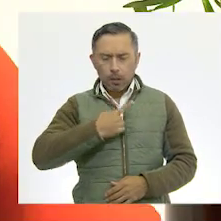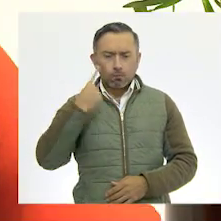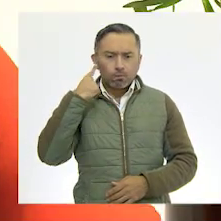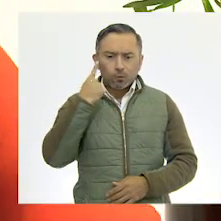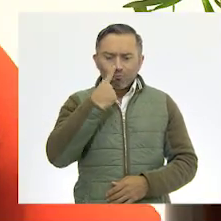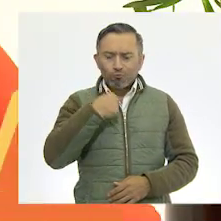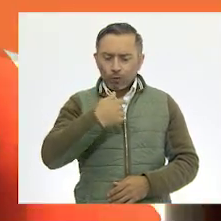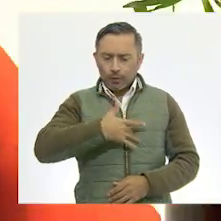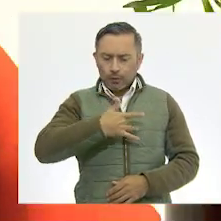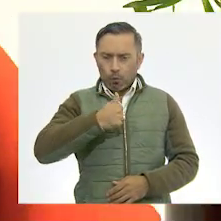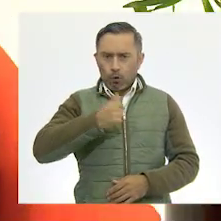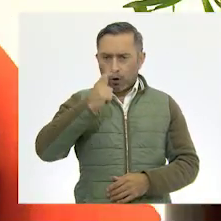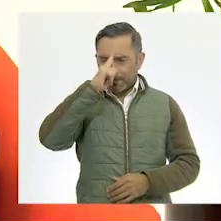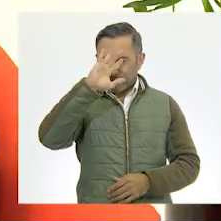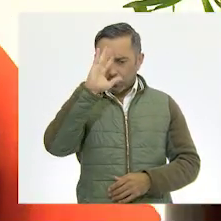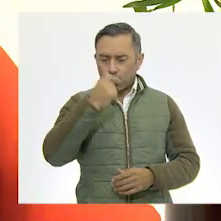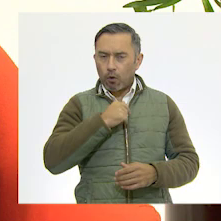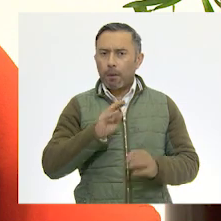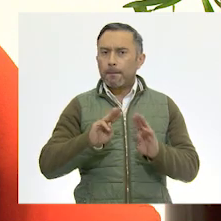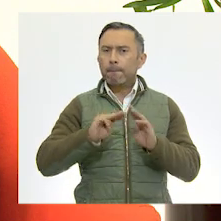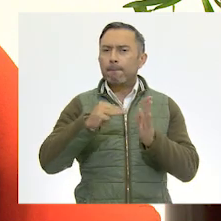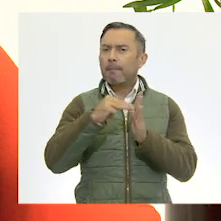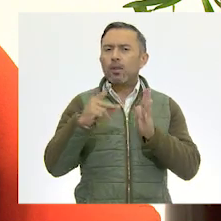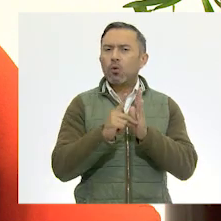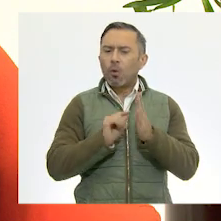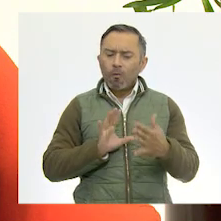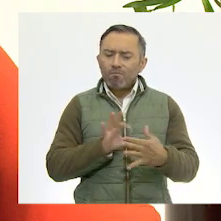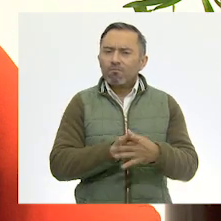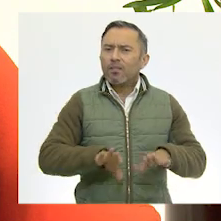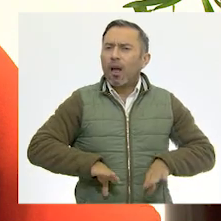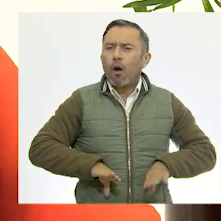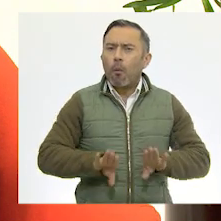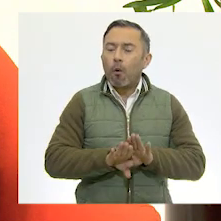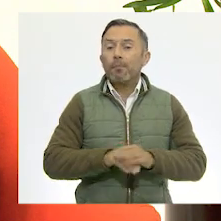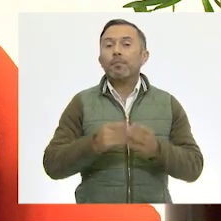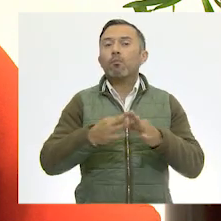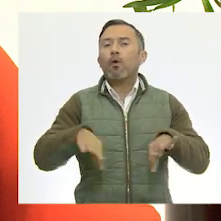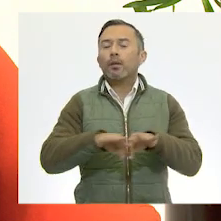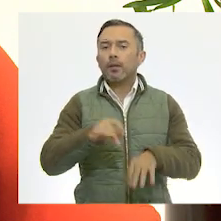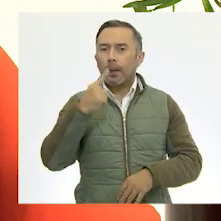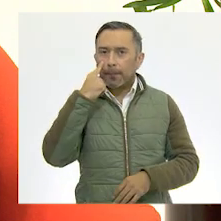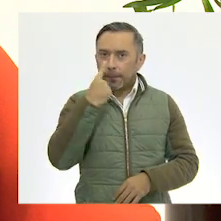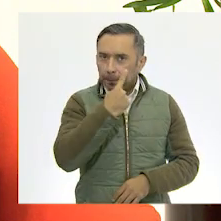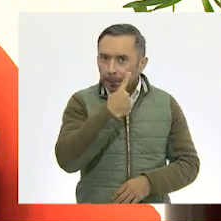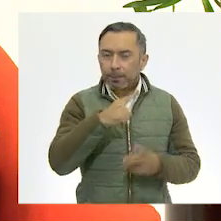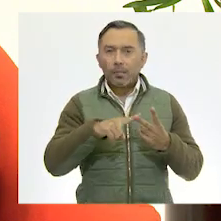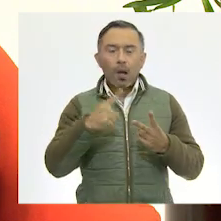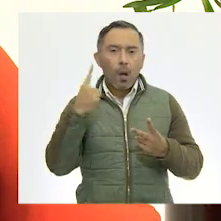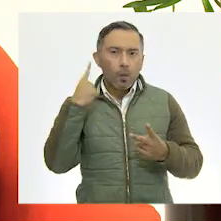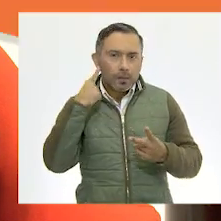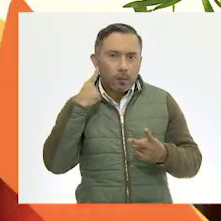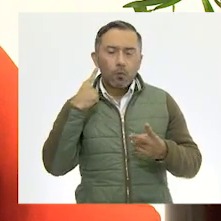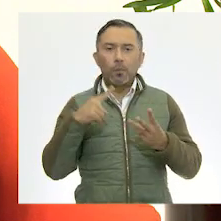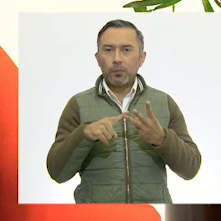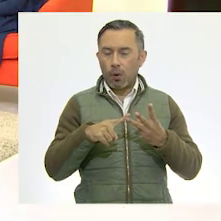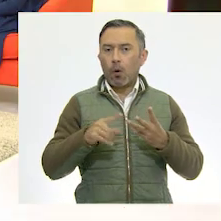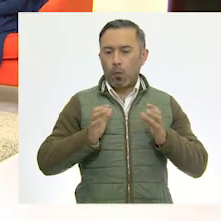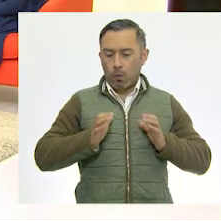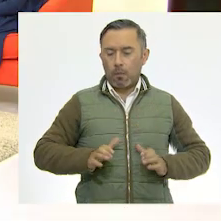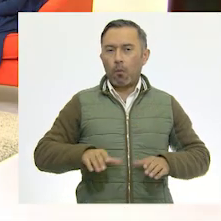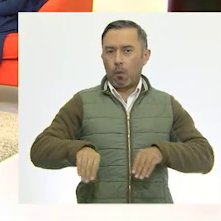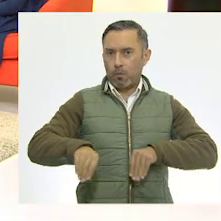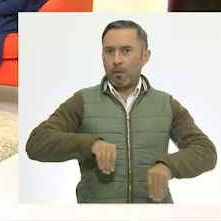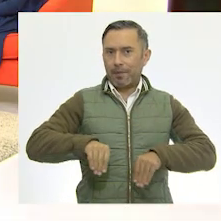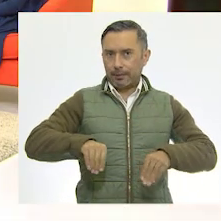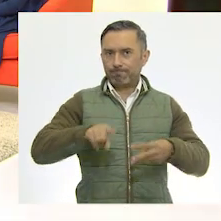Claro que sí, Adriana. El método multisensorial implica el sentido de la vista, el sentido auditivo y la motricidad. Quiero resaltar que